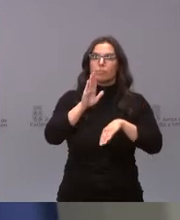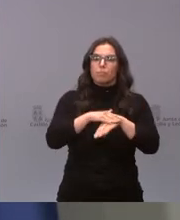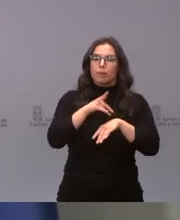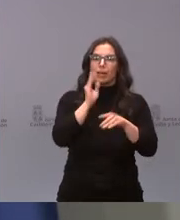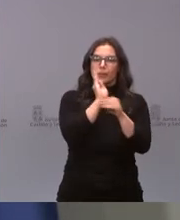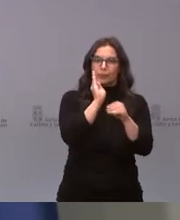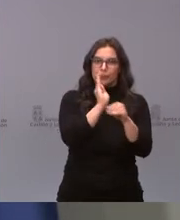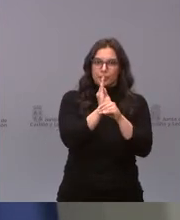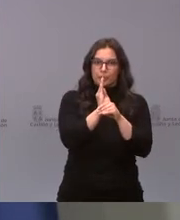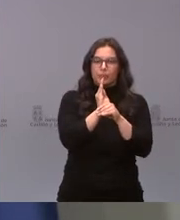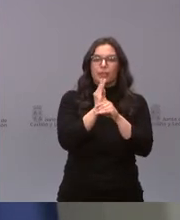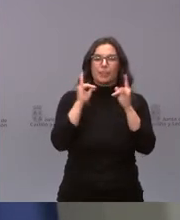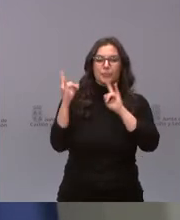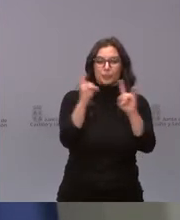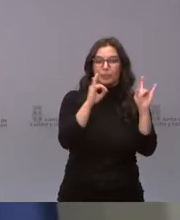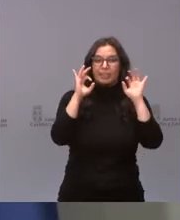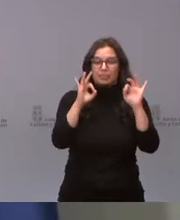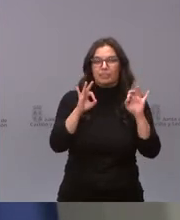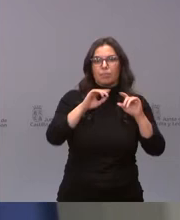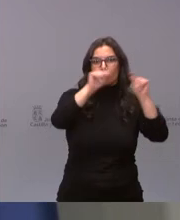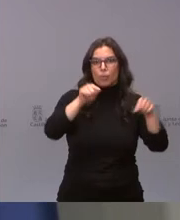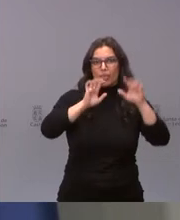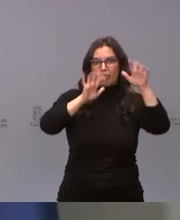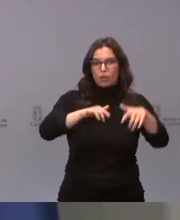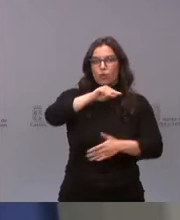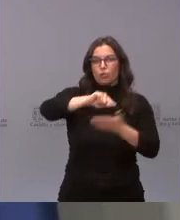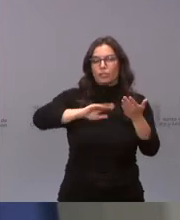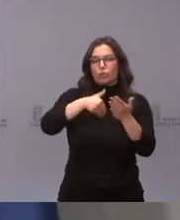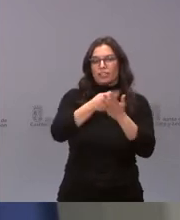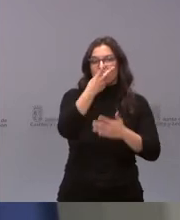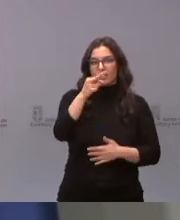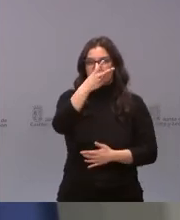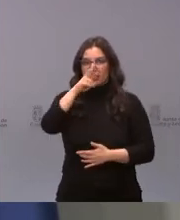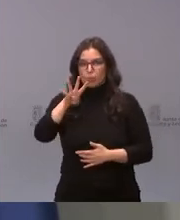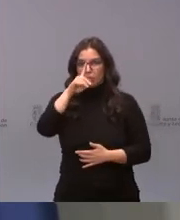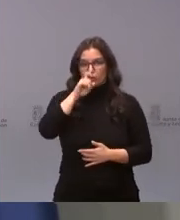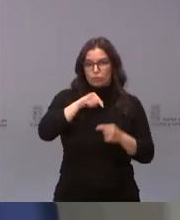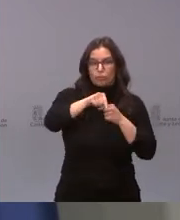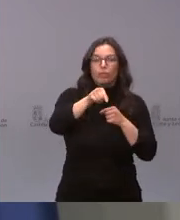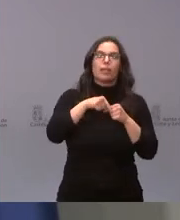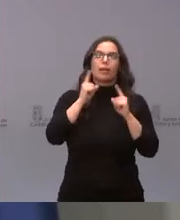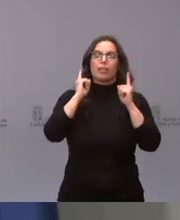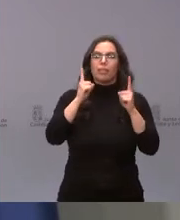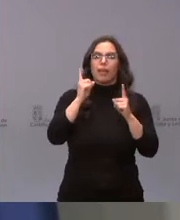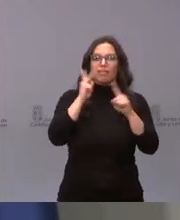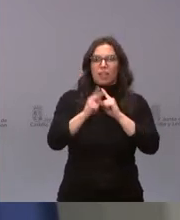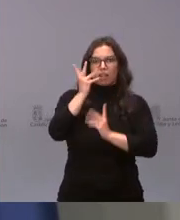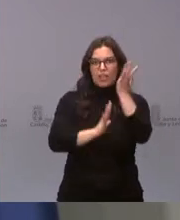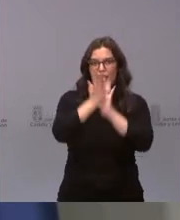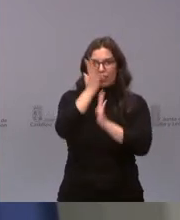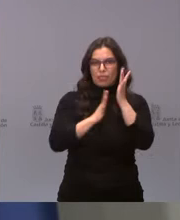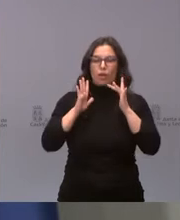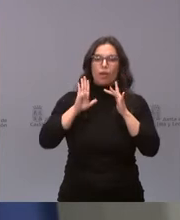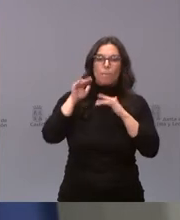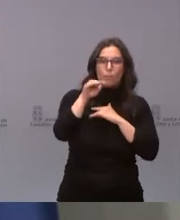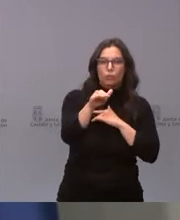en la provincia de León, la contratación hasta 2024 de tratamientos preventivos de incendios forestales en montes